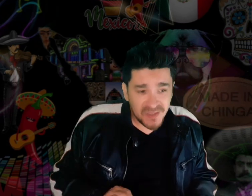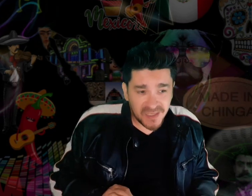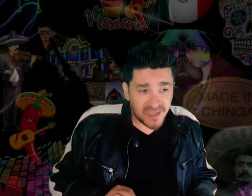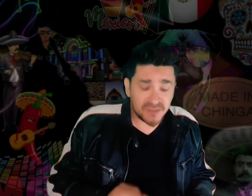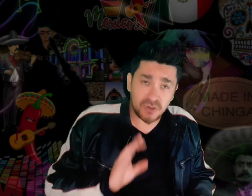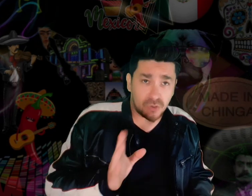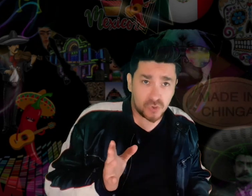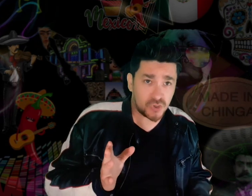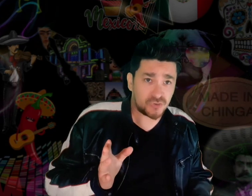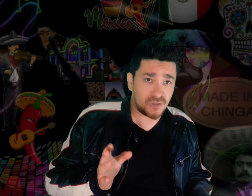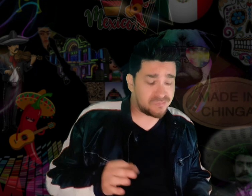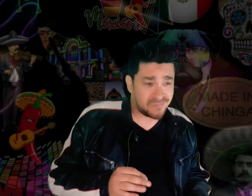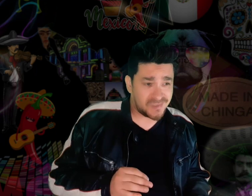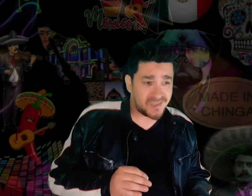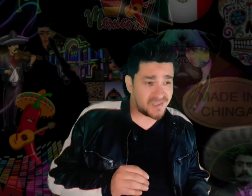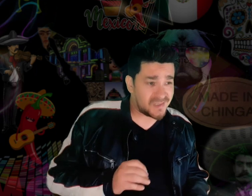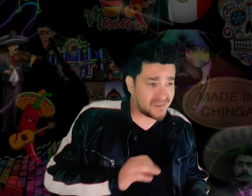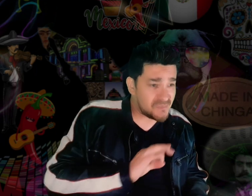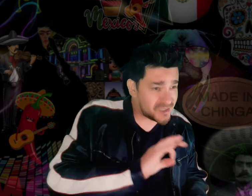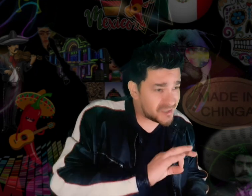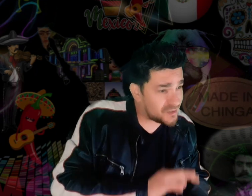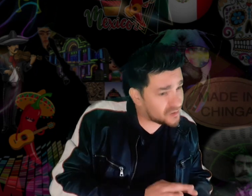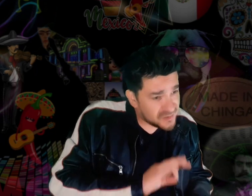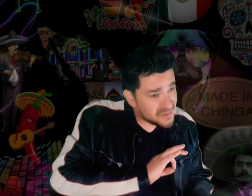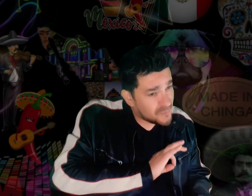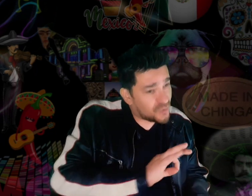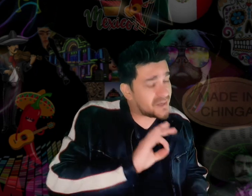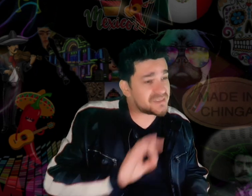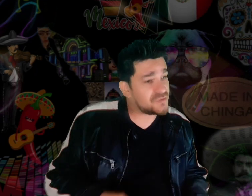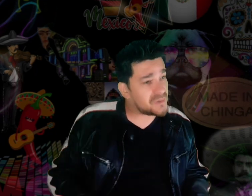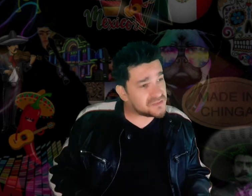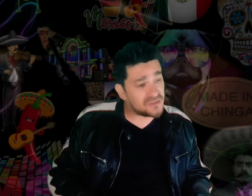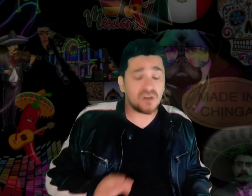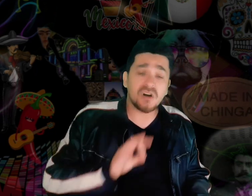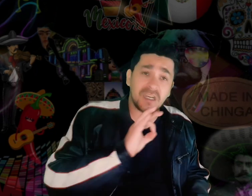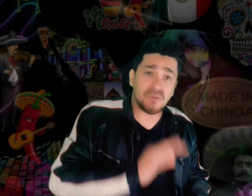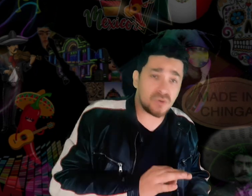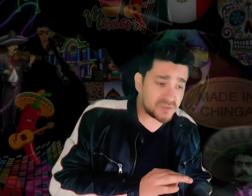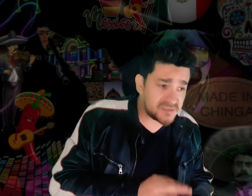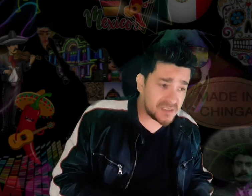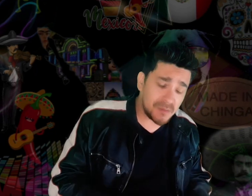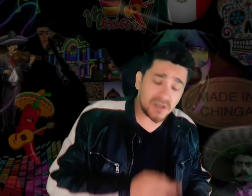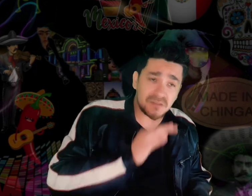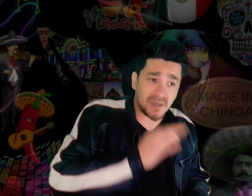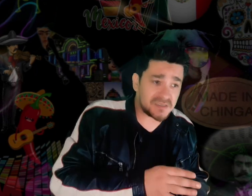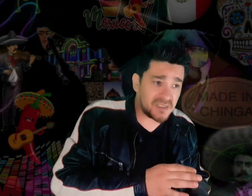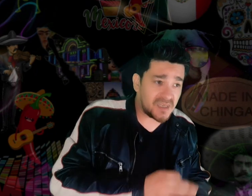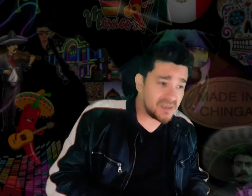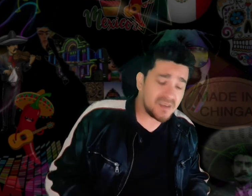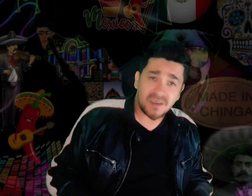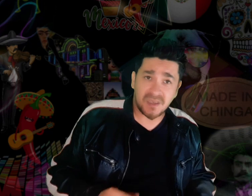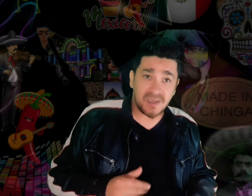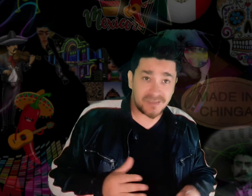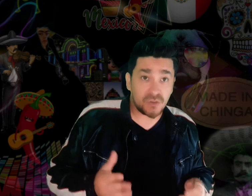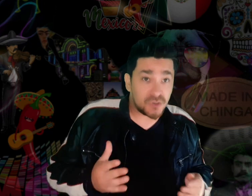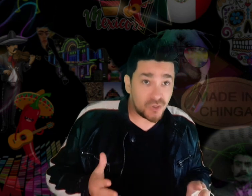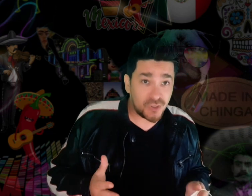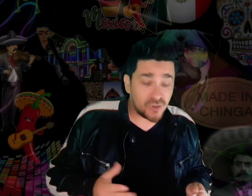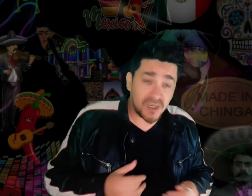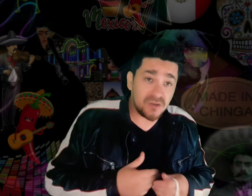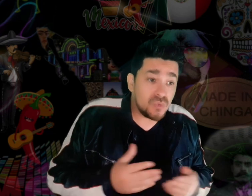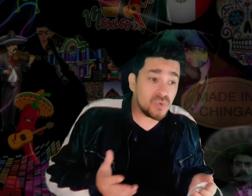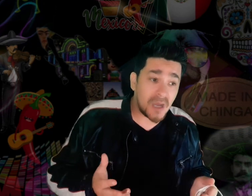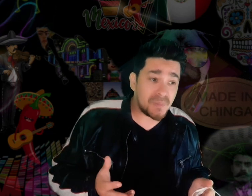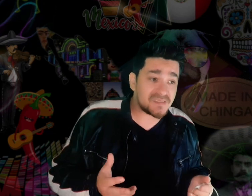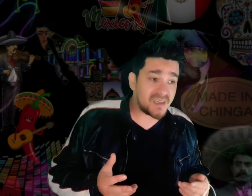decirles que estoy orgulloso que mexicano ponga esa firma diciendo, loco, queremos justicia, queremos que se investigue. Es algo